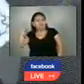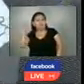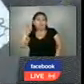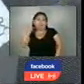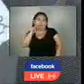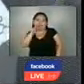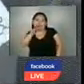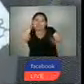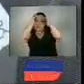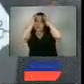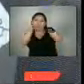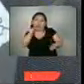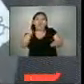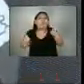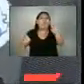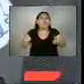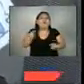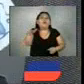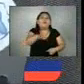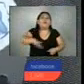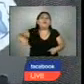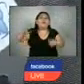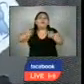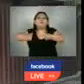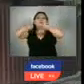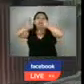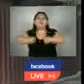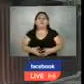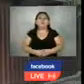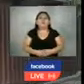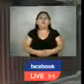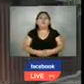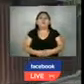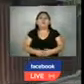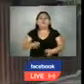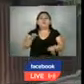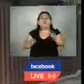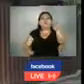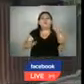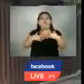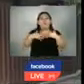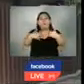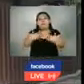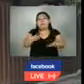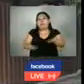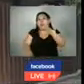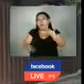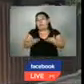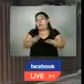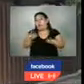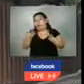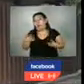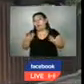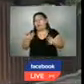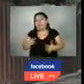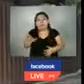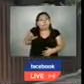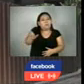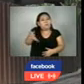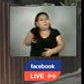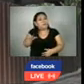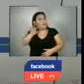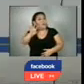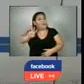designan a qué penal va a ser enviado esta persona. La audiencia preliminar se podría estar desarrollando dentro de